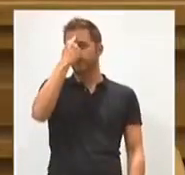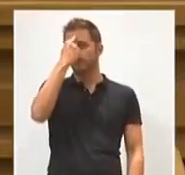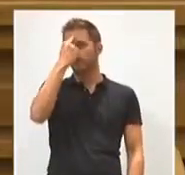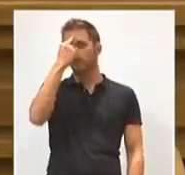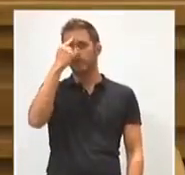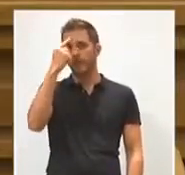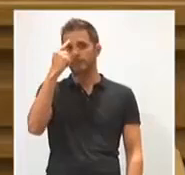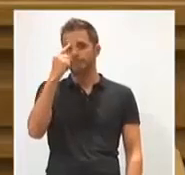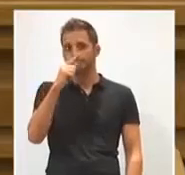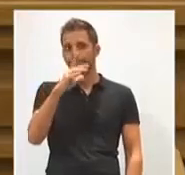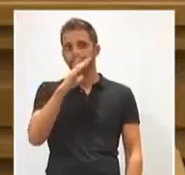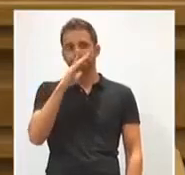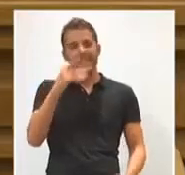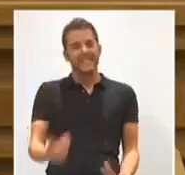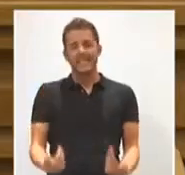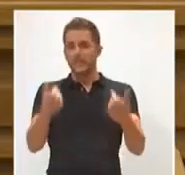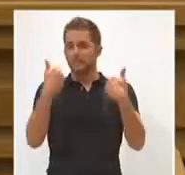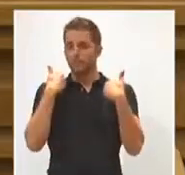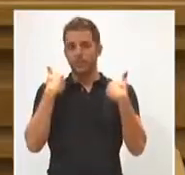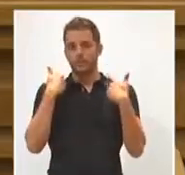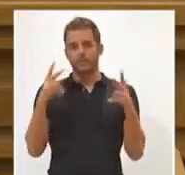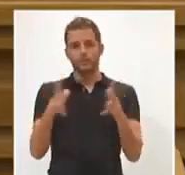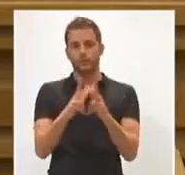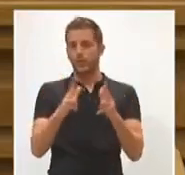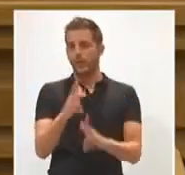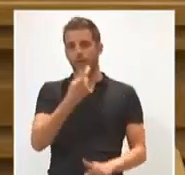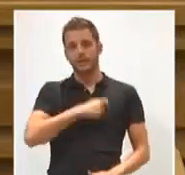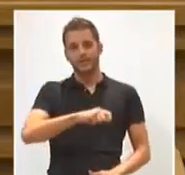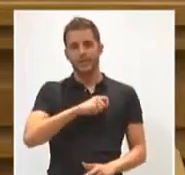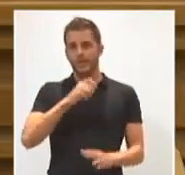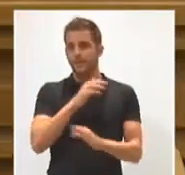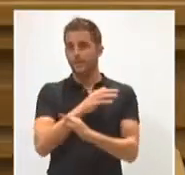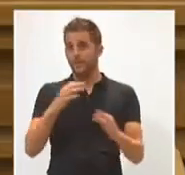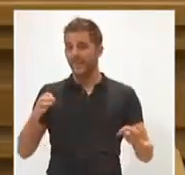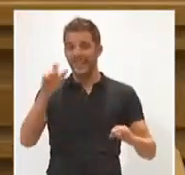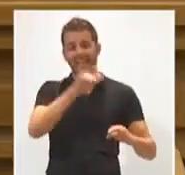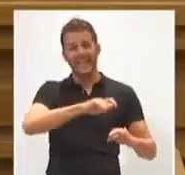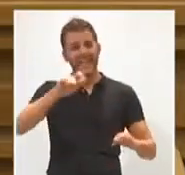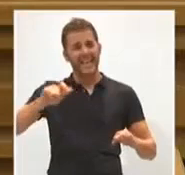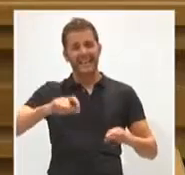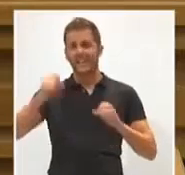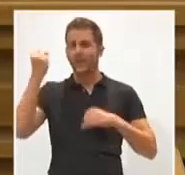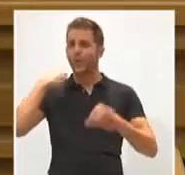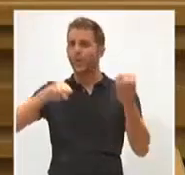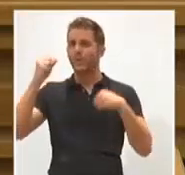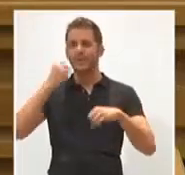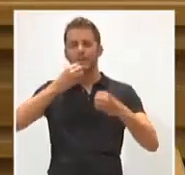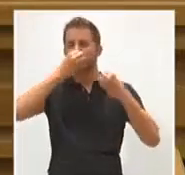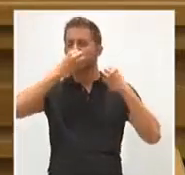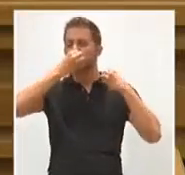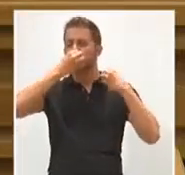enormemente es responsable de la sociedad española la gente se ha portado muy bien